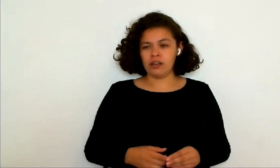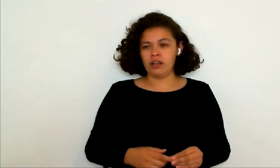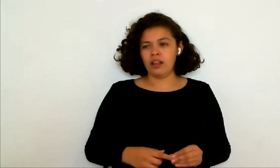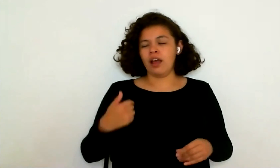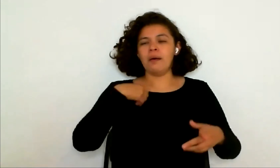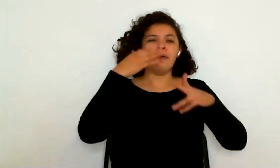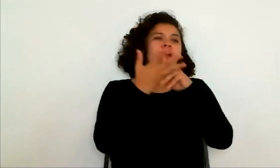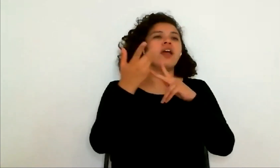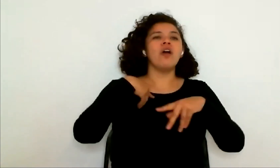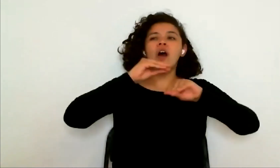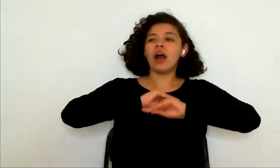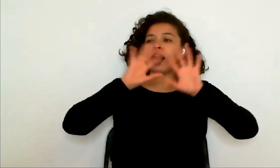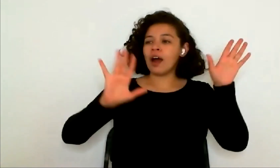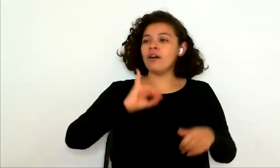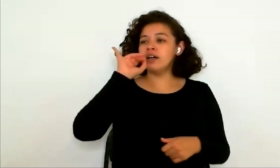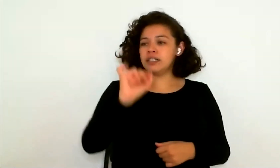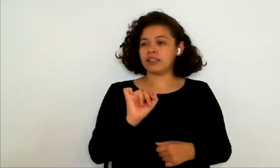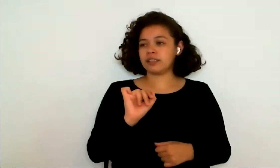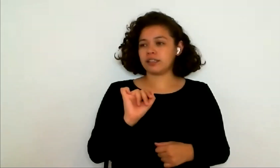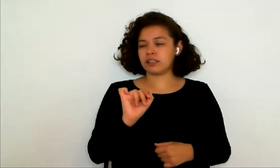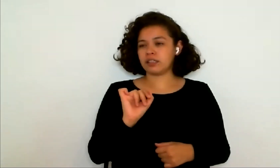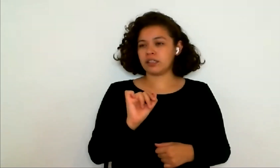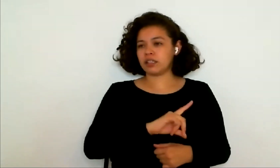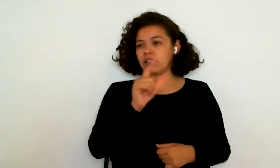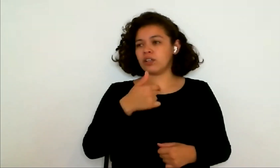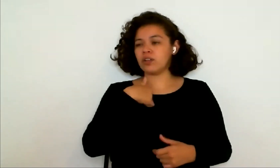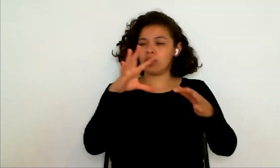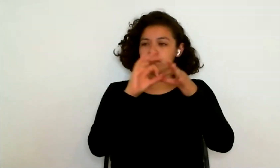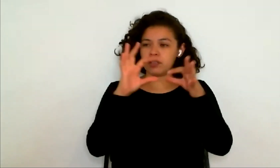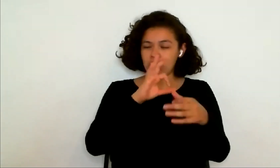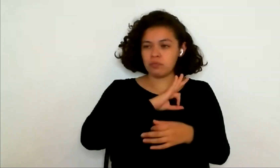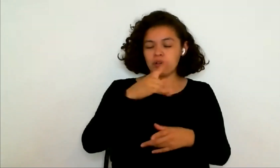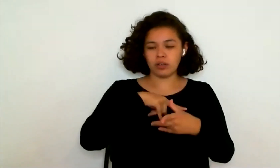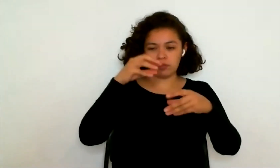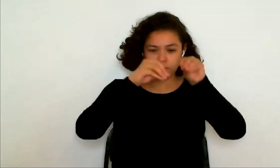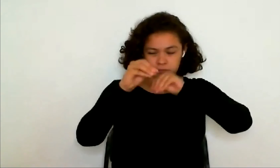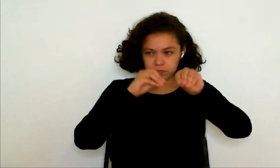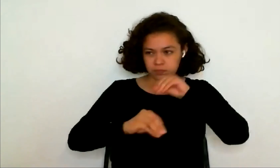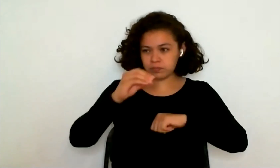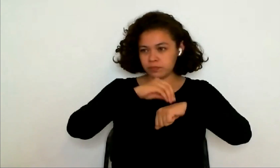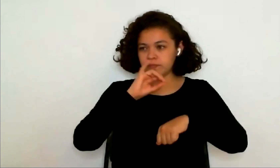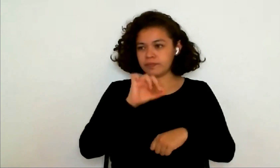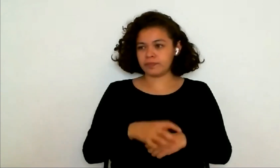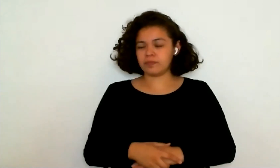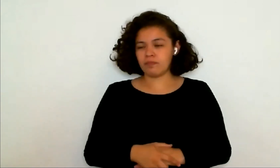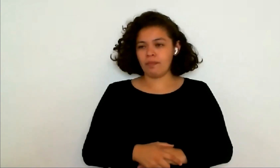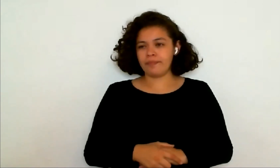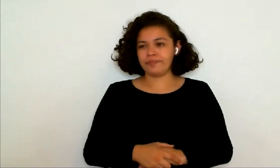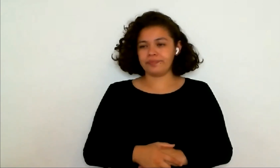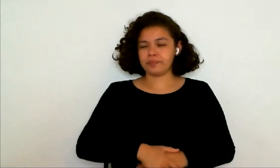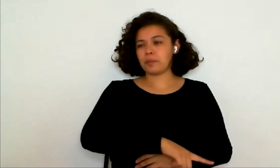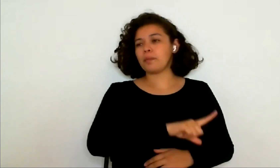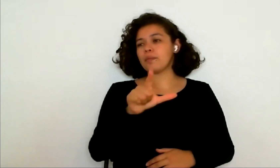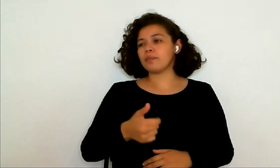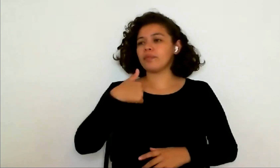tengo claro, entonces tengo claro cómo explicarlo, cómo especificarlo, y ya podré adecuarme